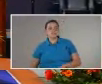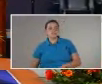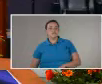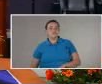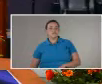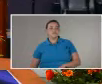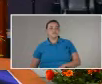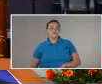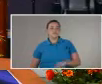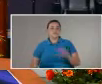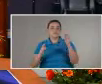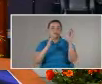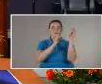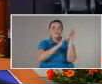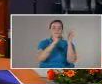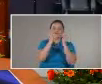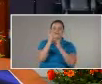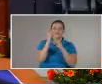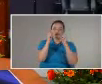Jesús lloró.